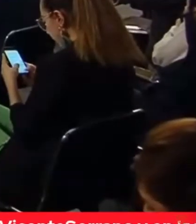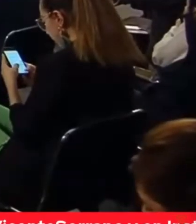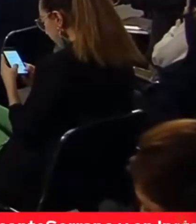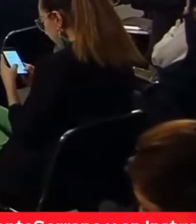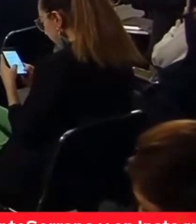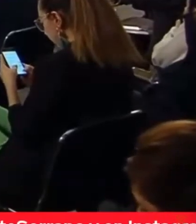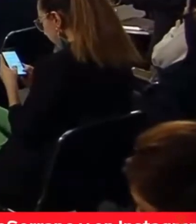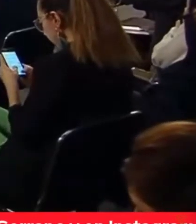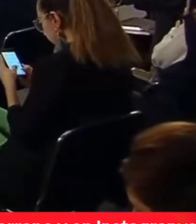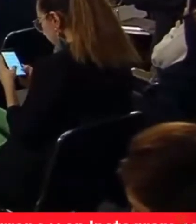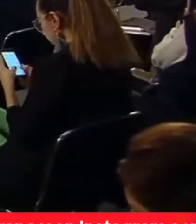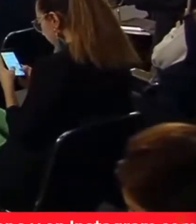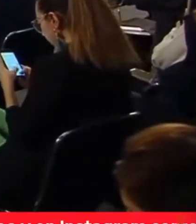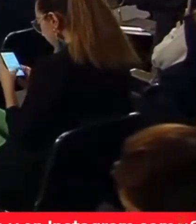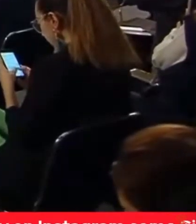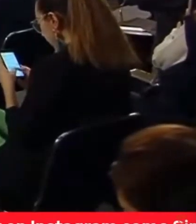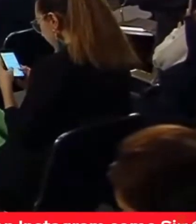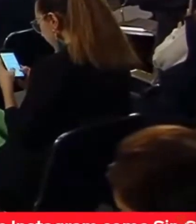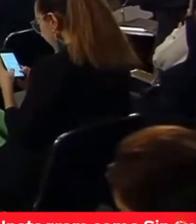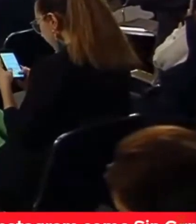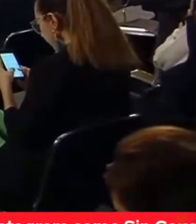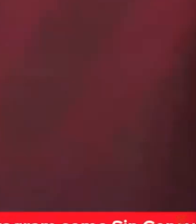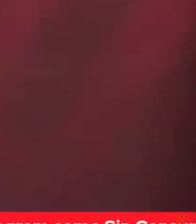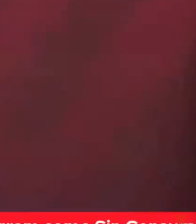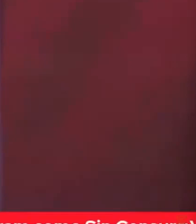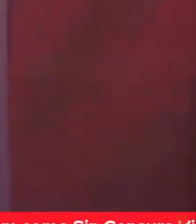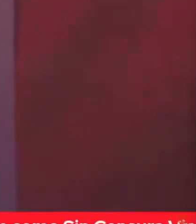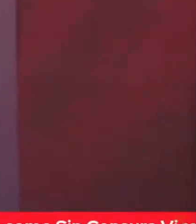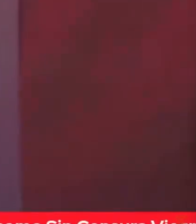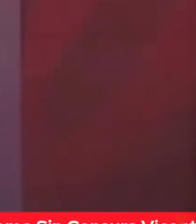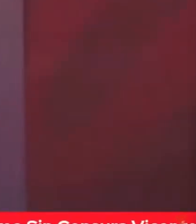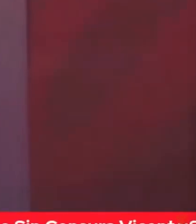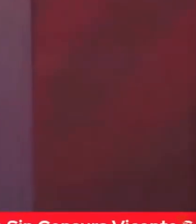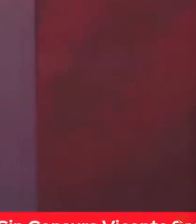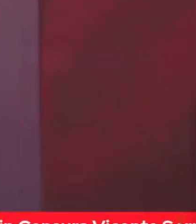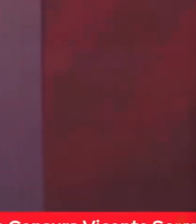se va a buscar el mecanismo cuando se presente la iniciativa.